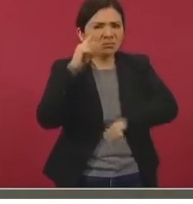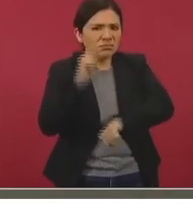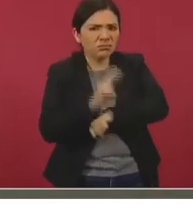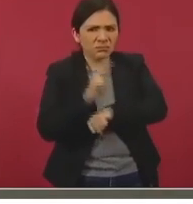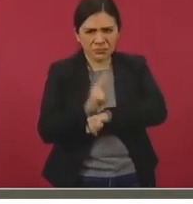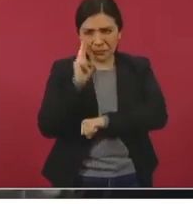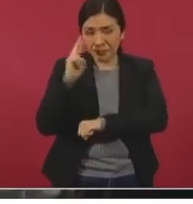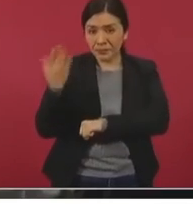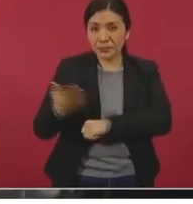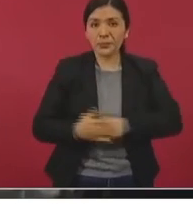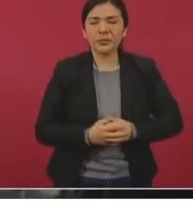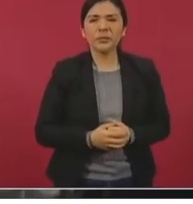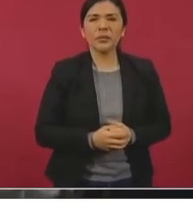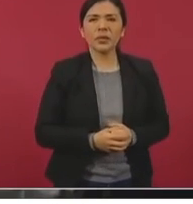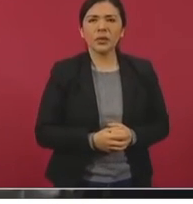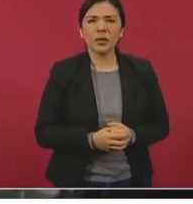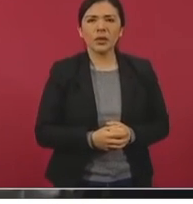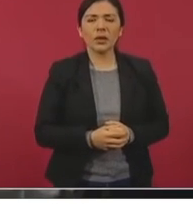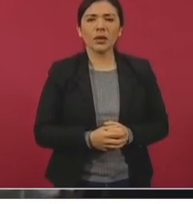siguiente,